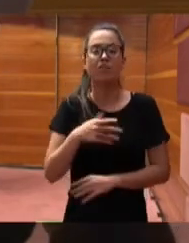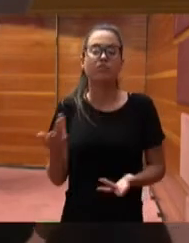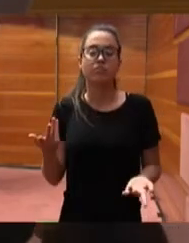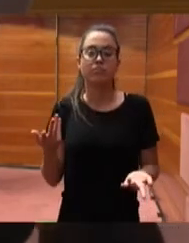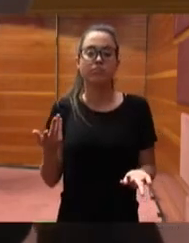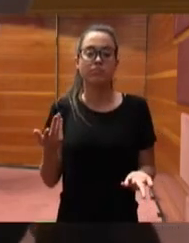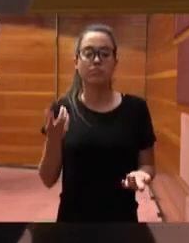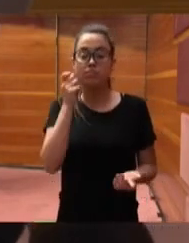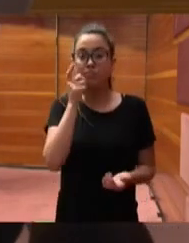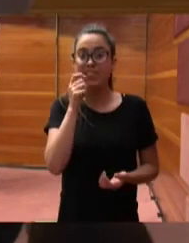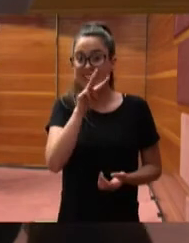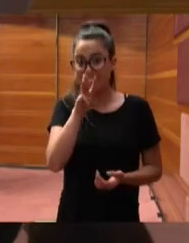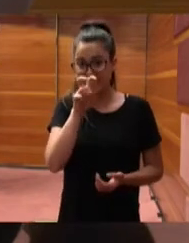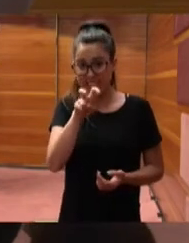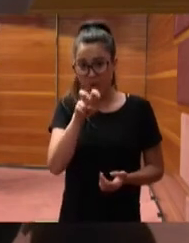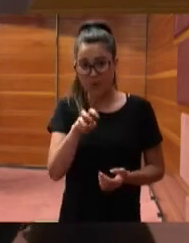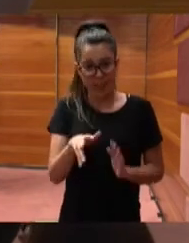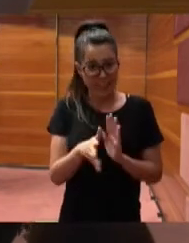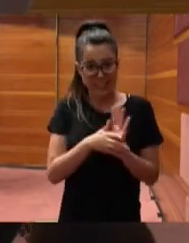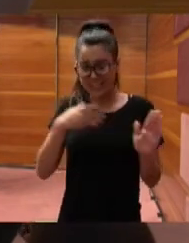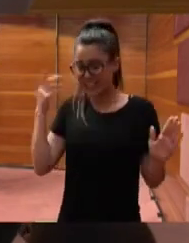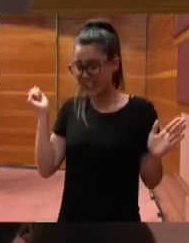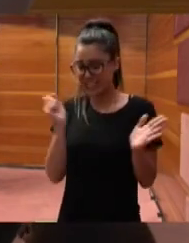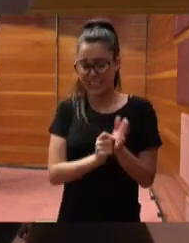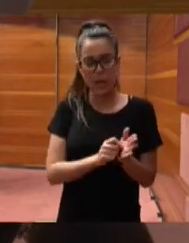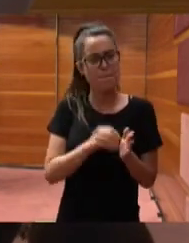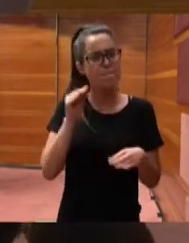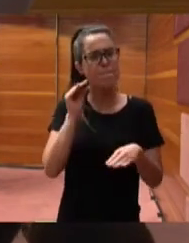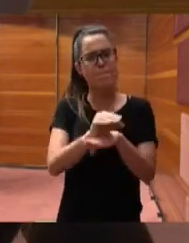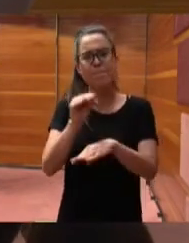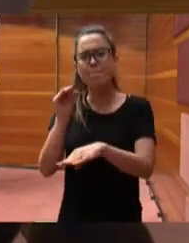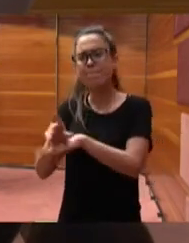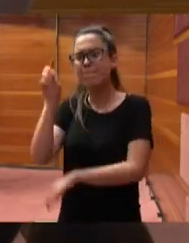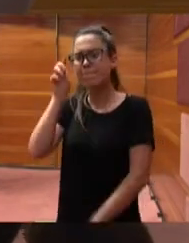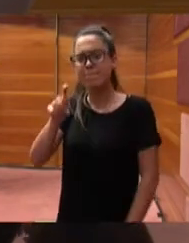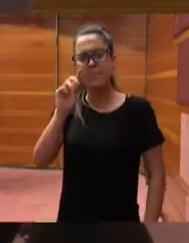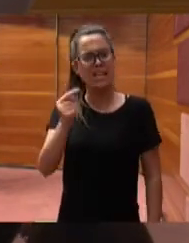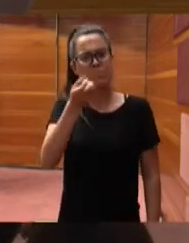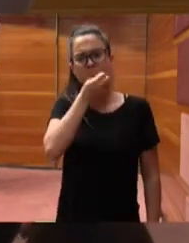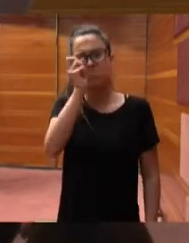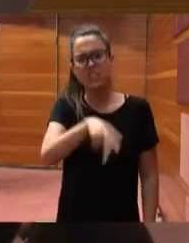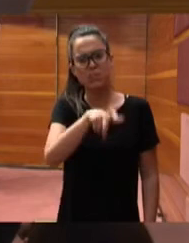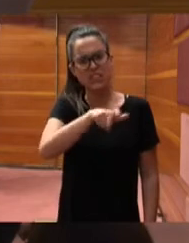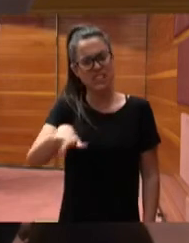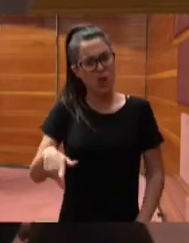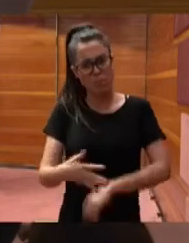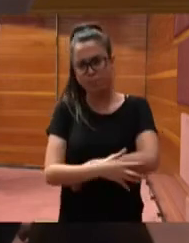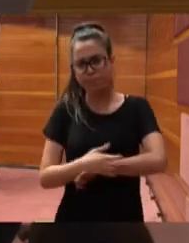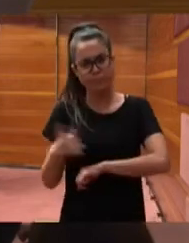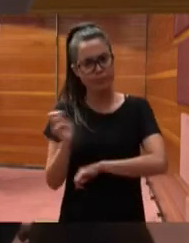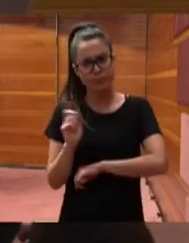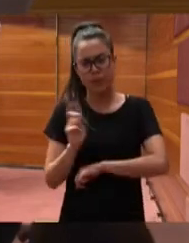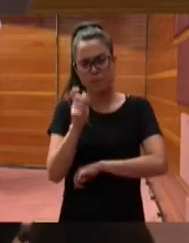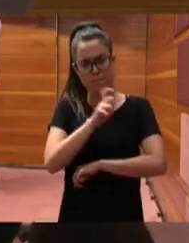sociales, se dieron cuenta en 3 segundos quién estaba obteniendo más becas, que no era la gente más necesitada, sino la que mejor sabía